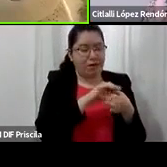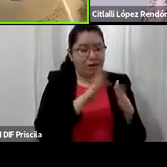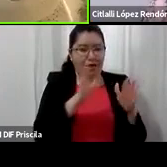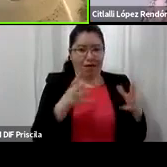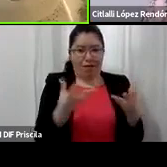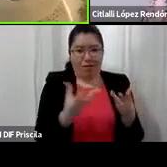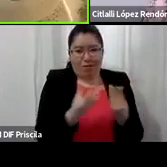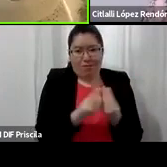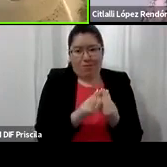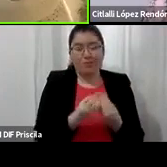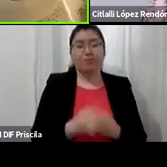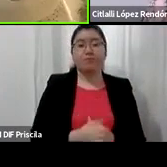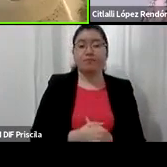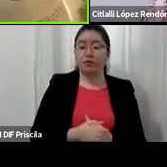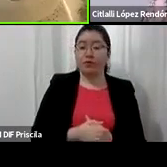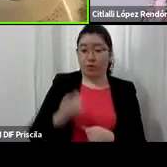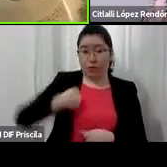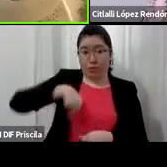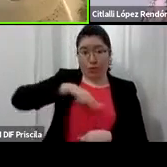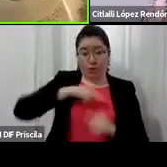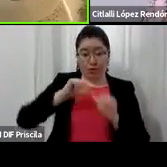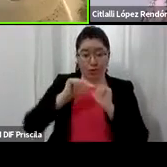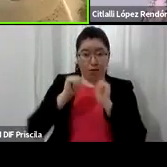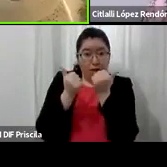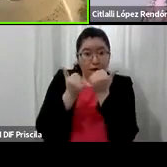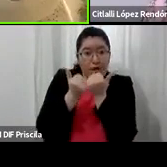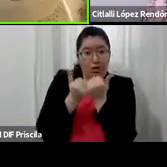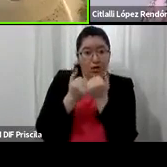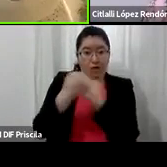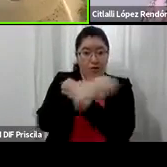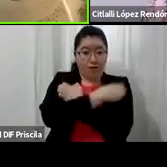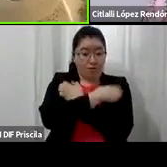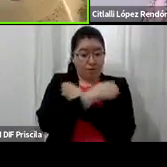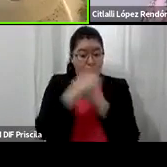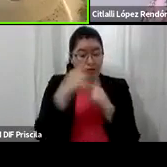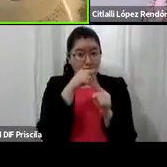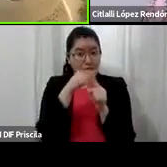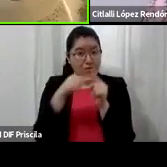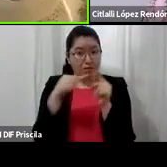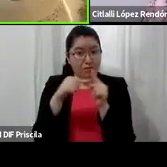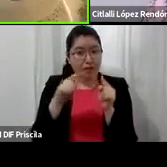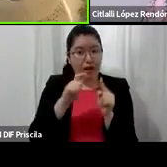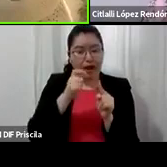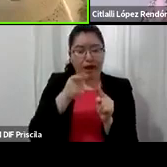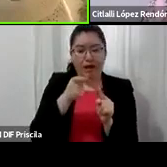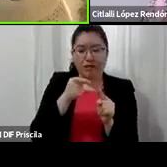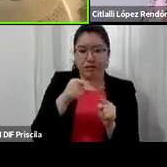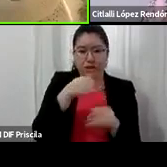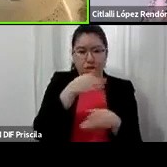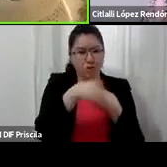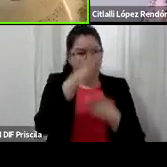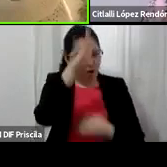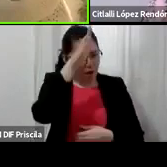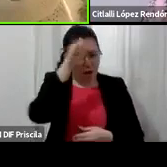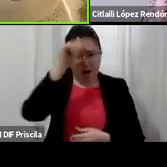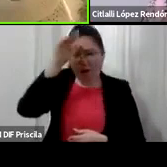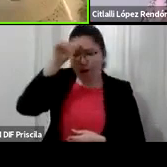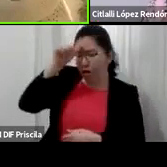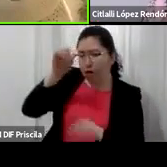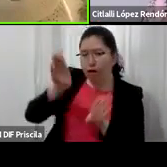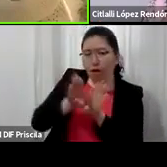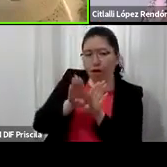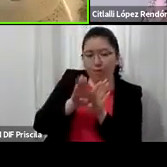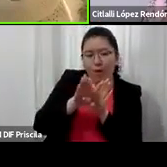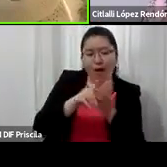de las características principales es que esos acuerdos deben de ser democráticos y participativos. Por ejemplo, con un grupo